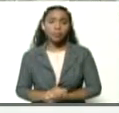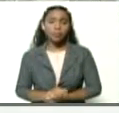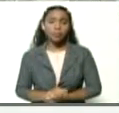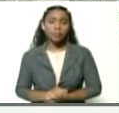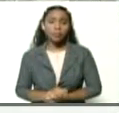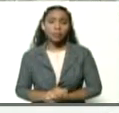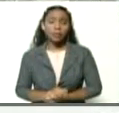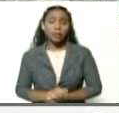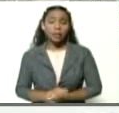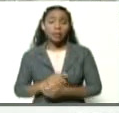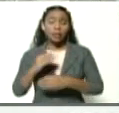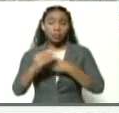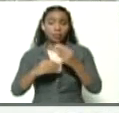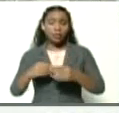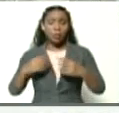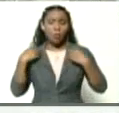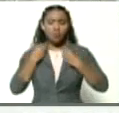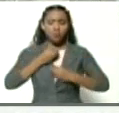Se visten de guerrilleros